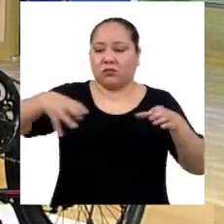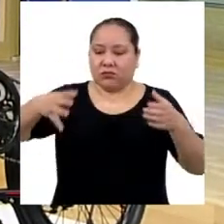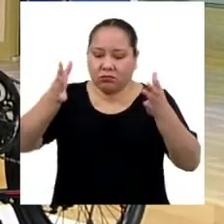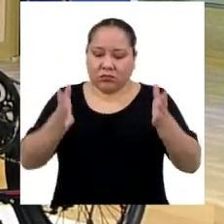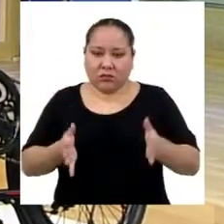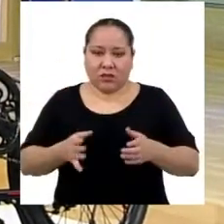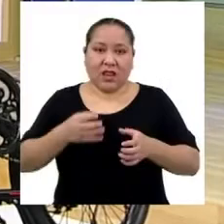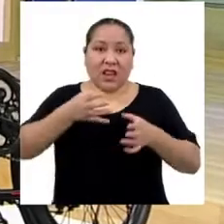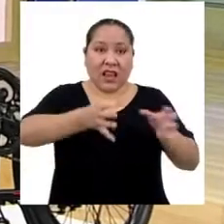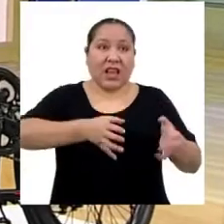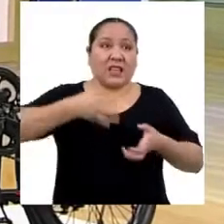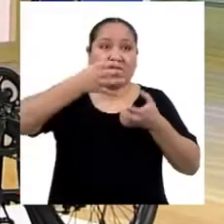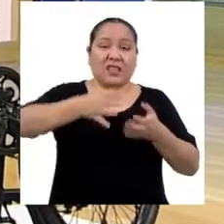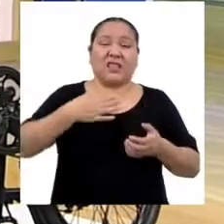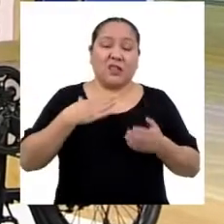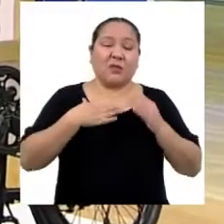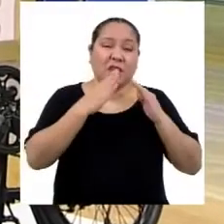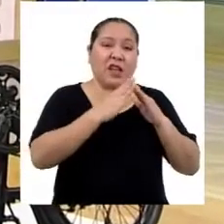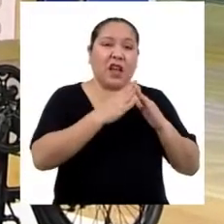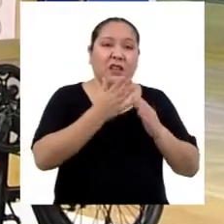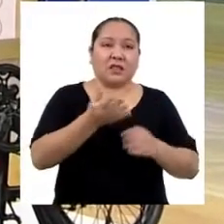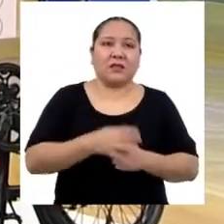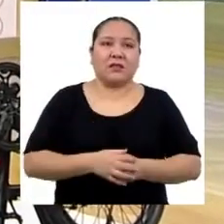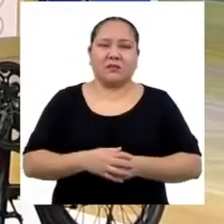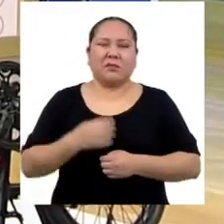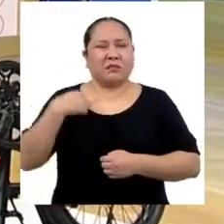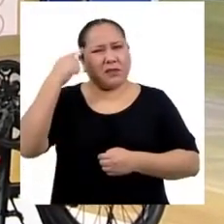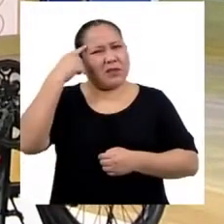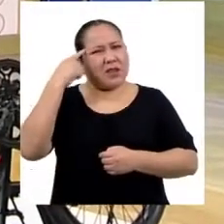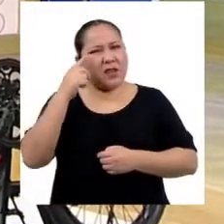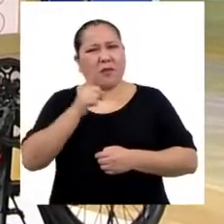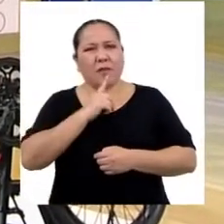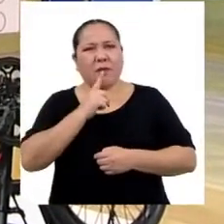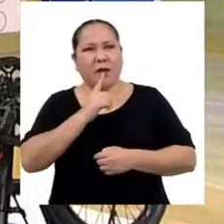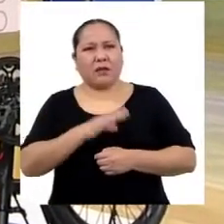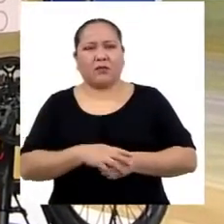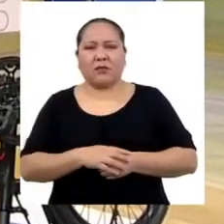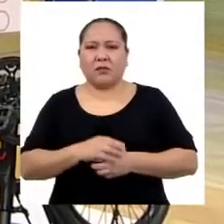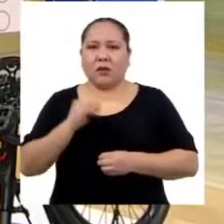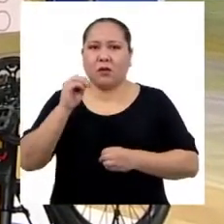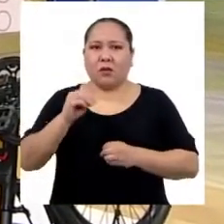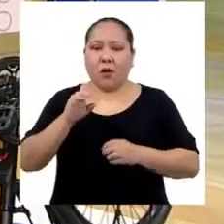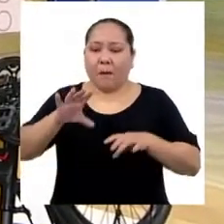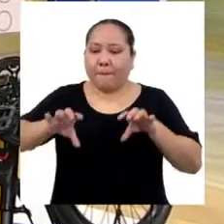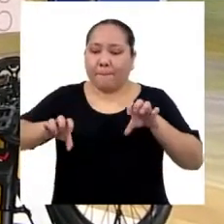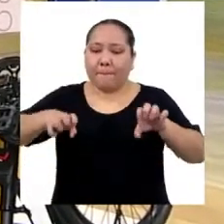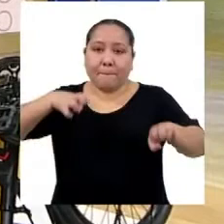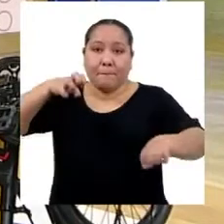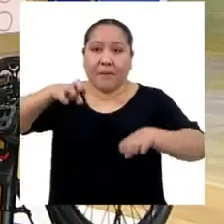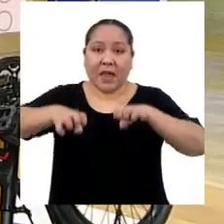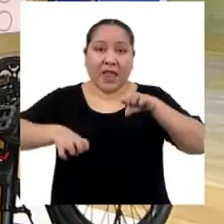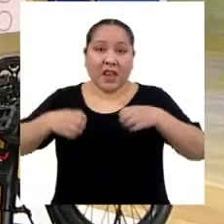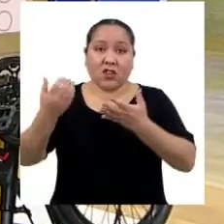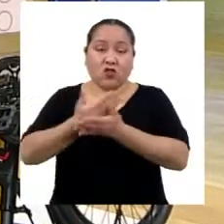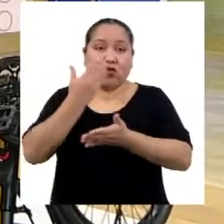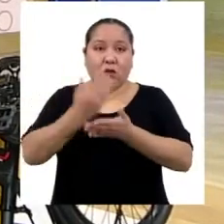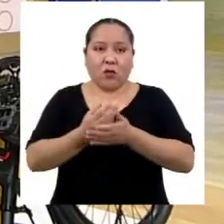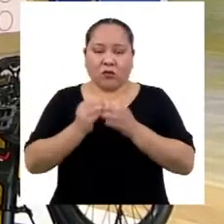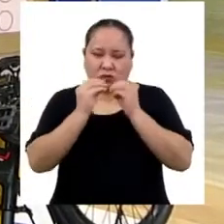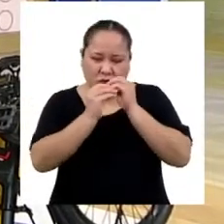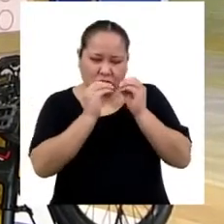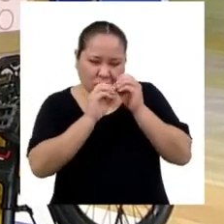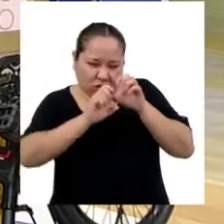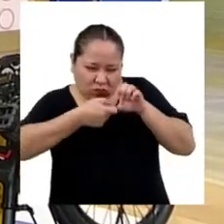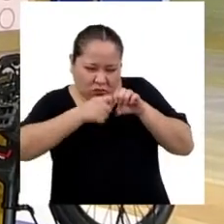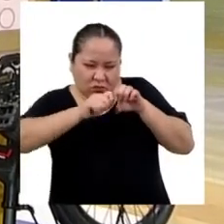estaban tiradas acá en mi casa. Creo que eran de mi papá. Le puse unos pedales nuevos. Hubo que ajustar unas